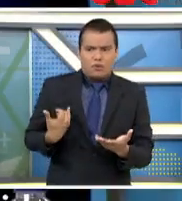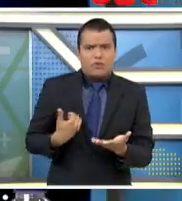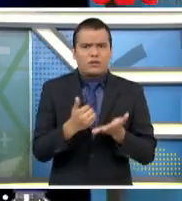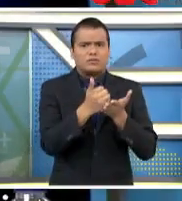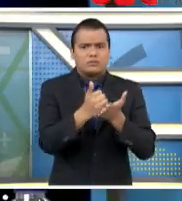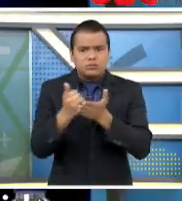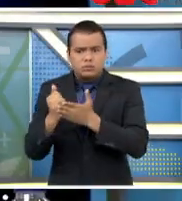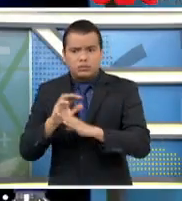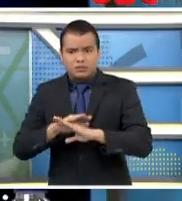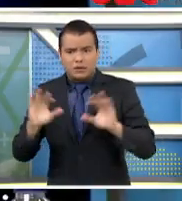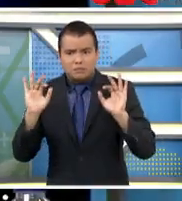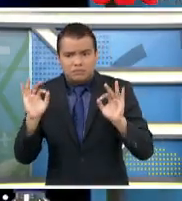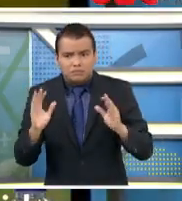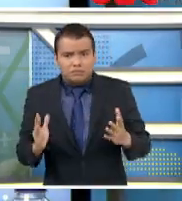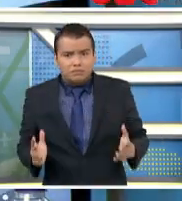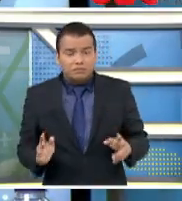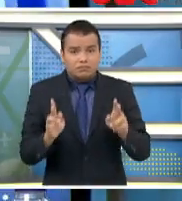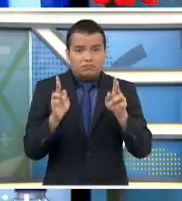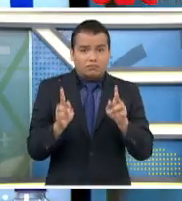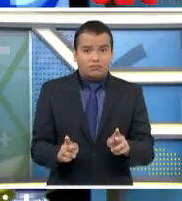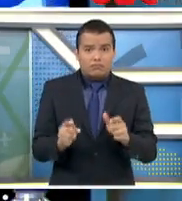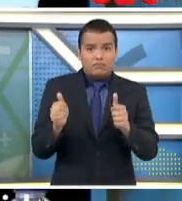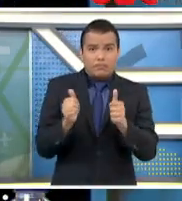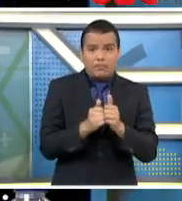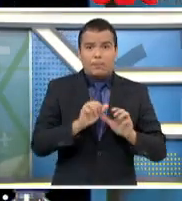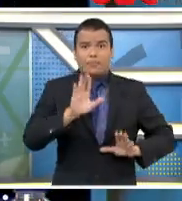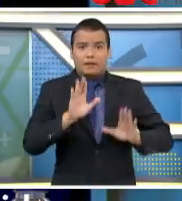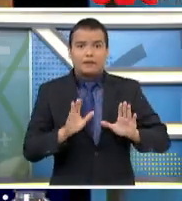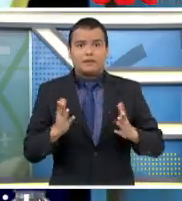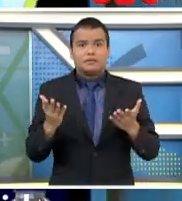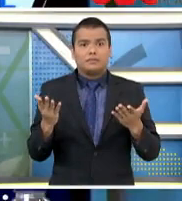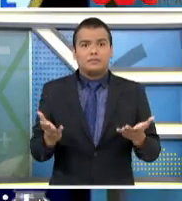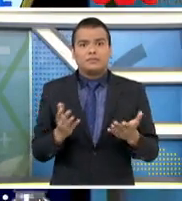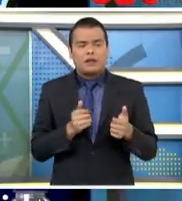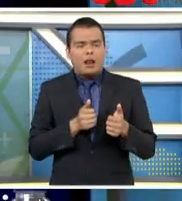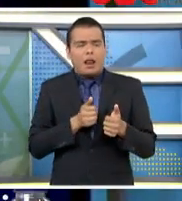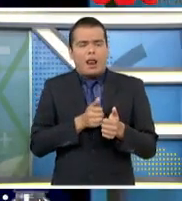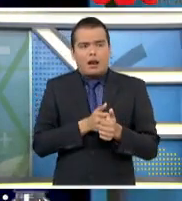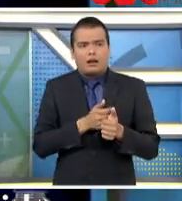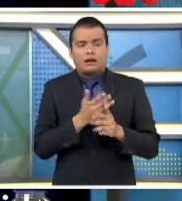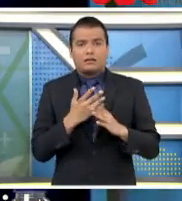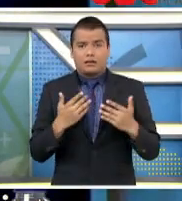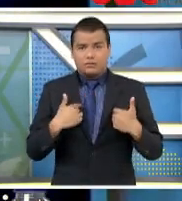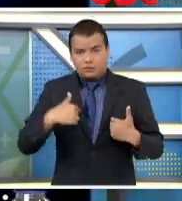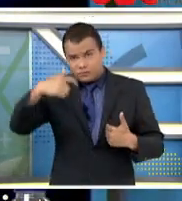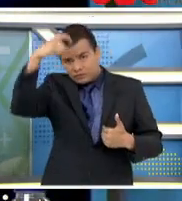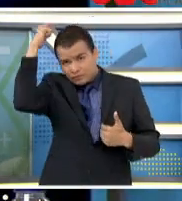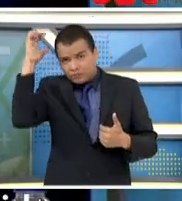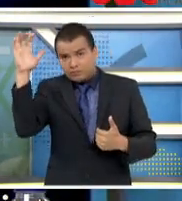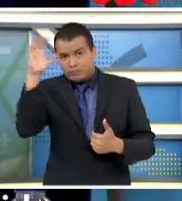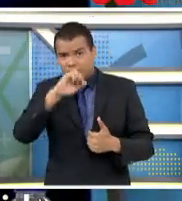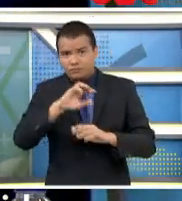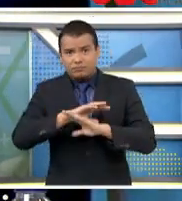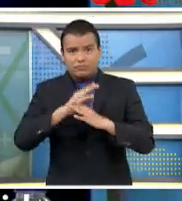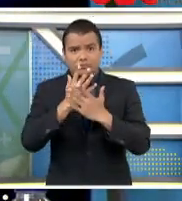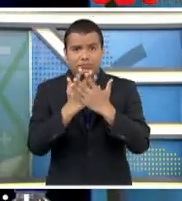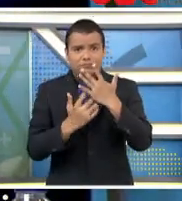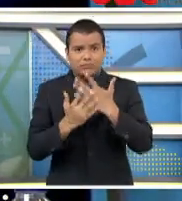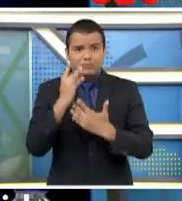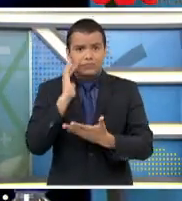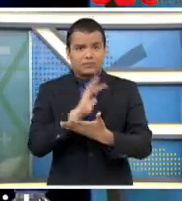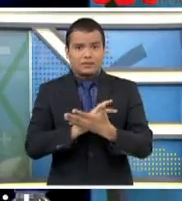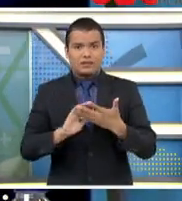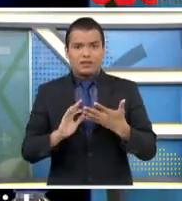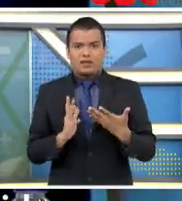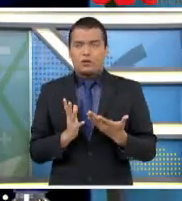drogas. Porque quien se para al lado de los candidatos es quien les habla al oído. Con Alejandro Der van a encontrar que mis manos están limpias, no